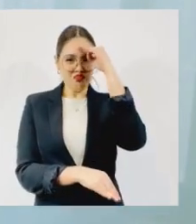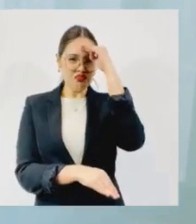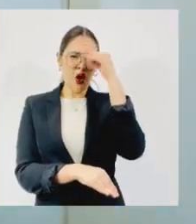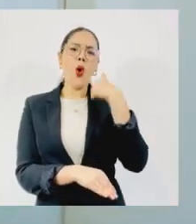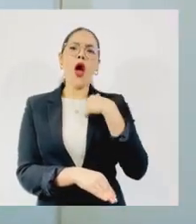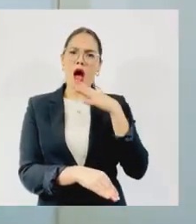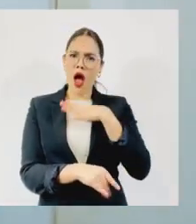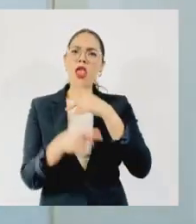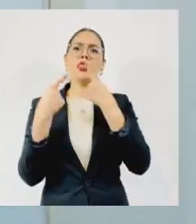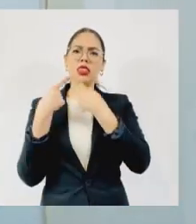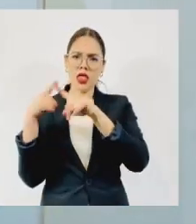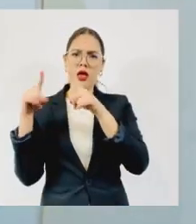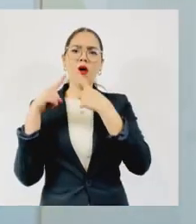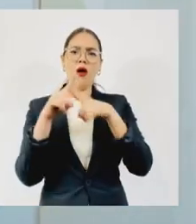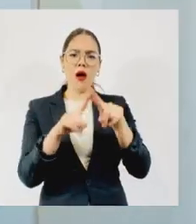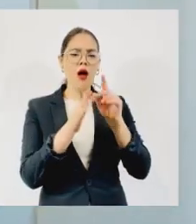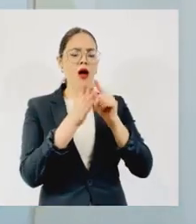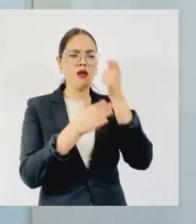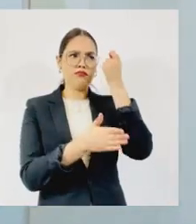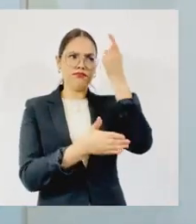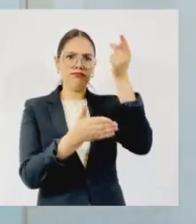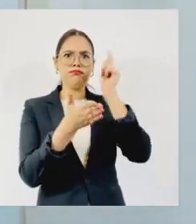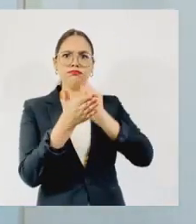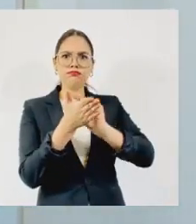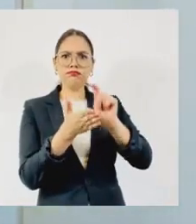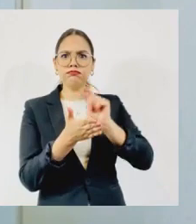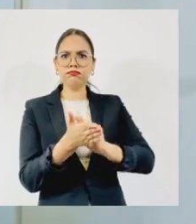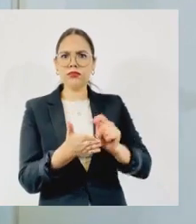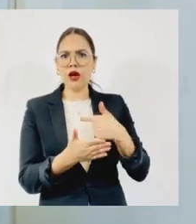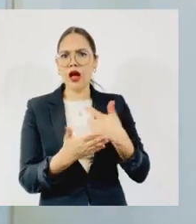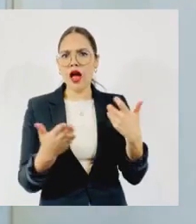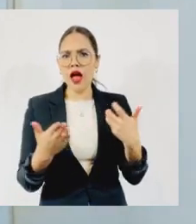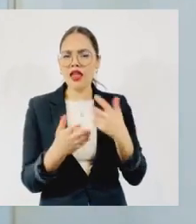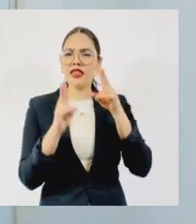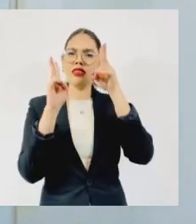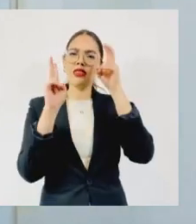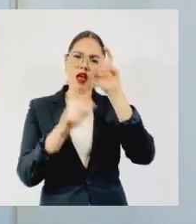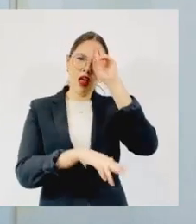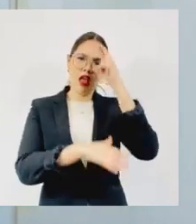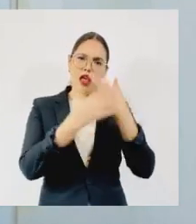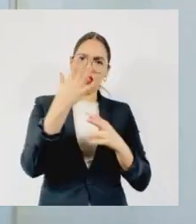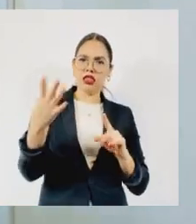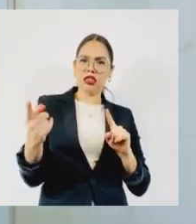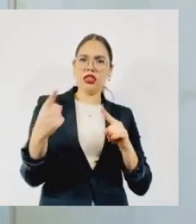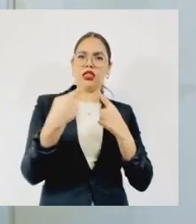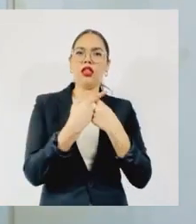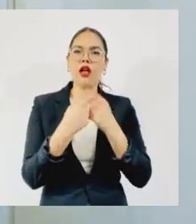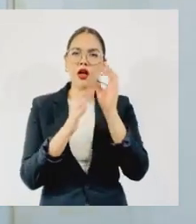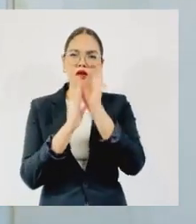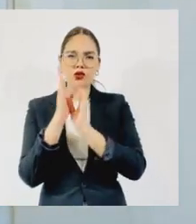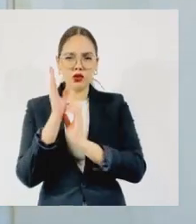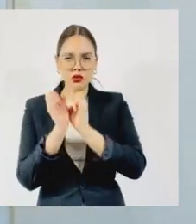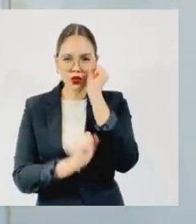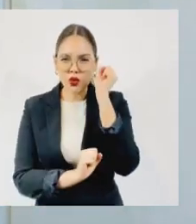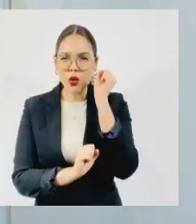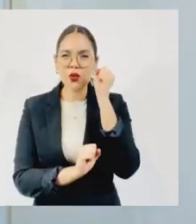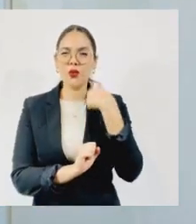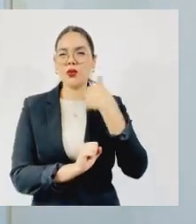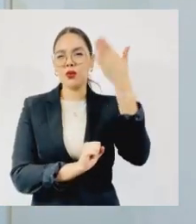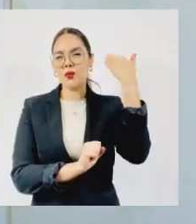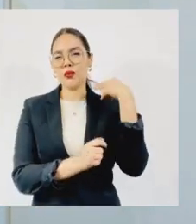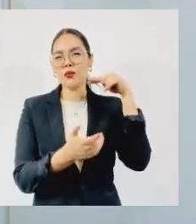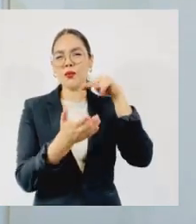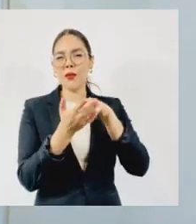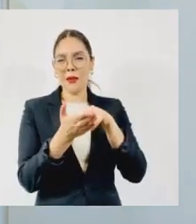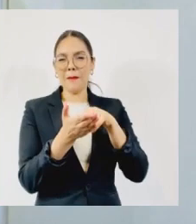varios libros escritos, Acciones de Inconstitucionalidad, La Magistratura Constitucional, cuando